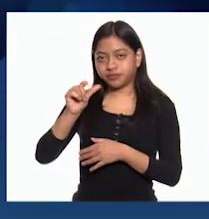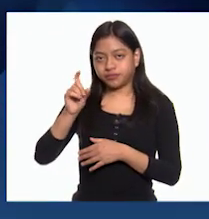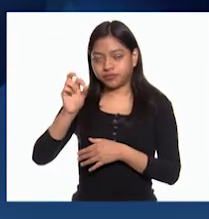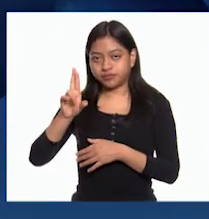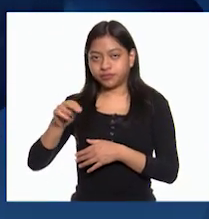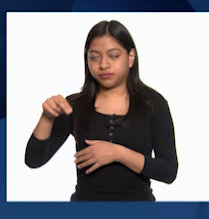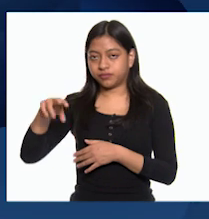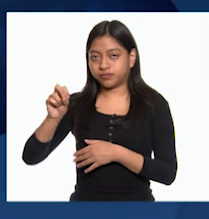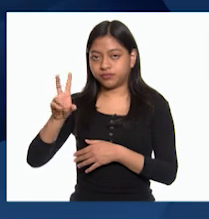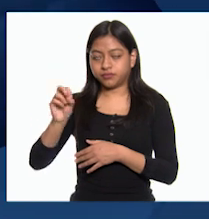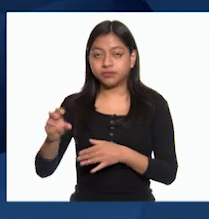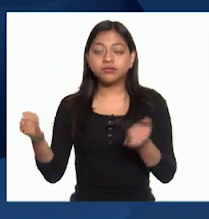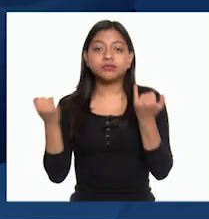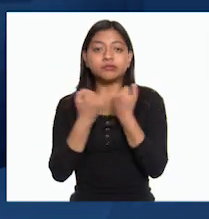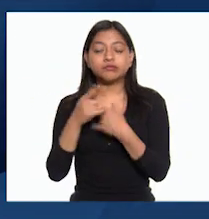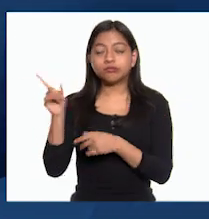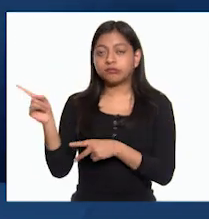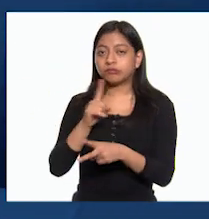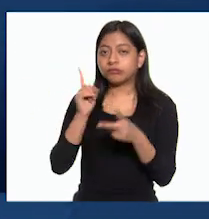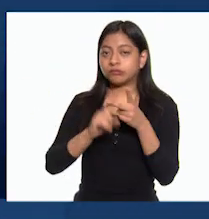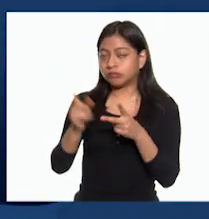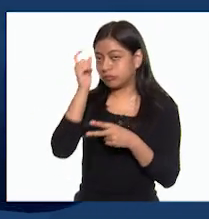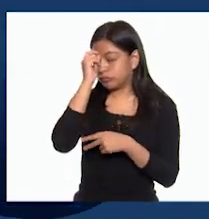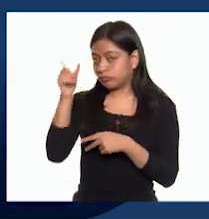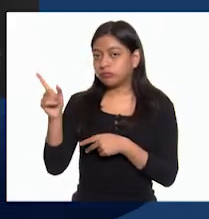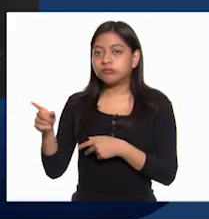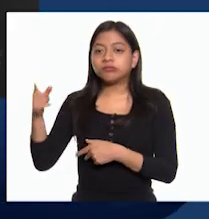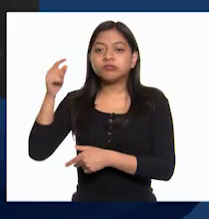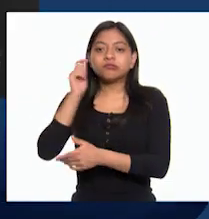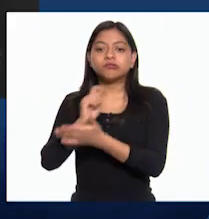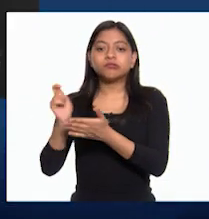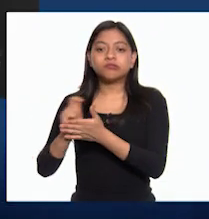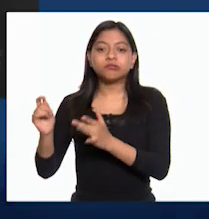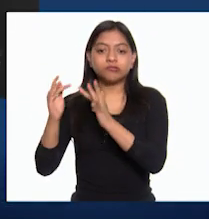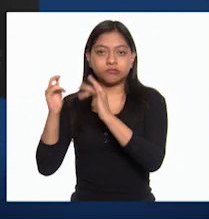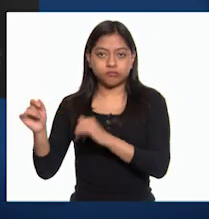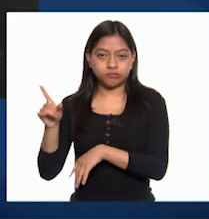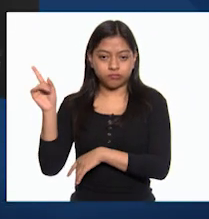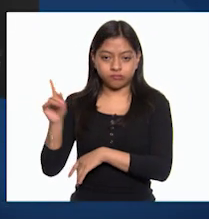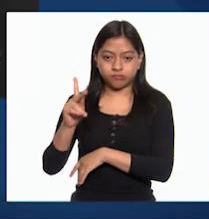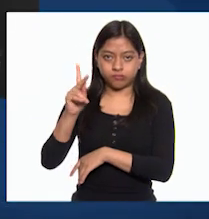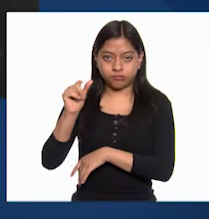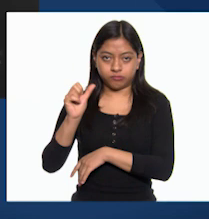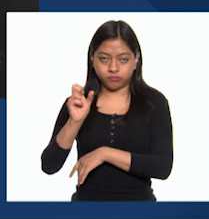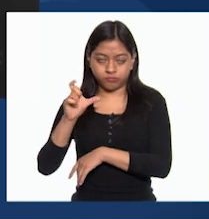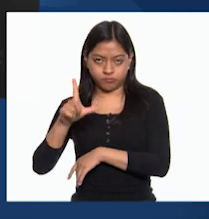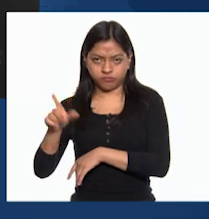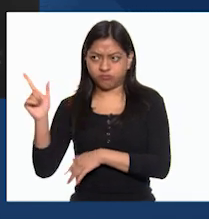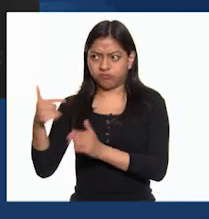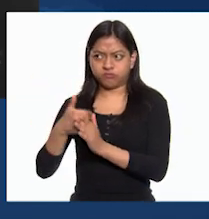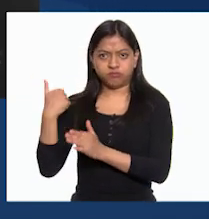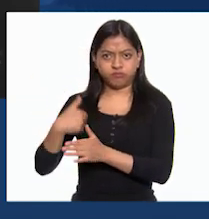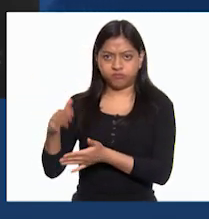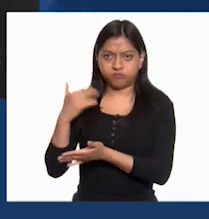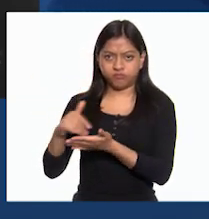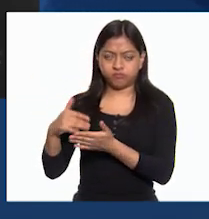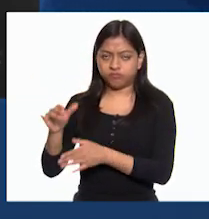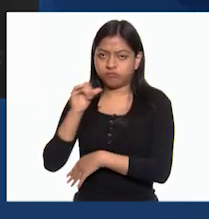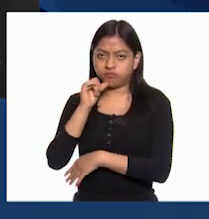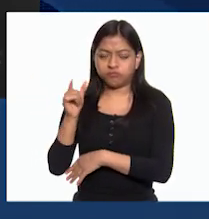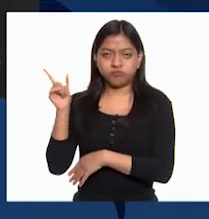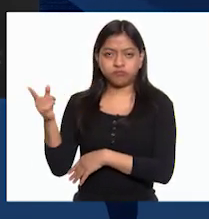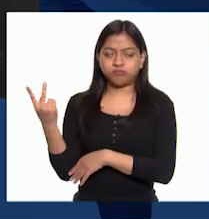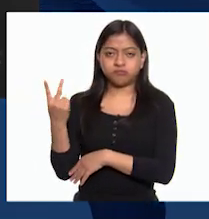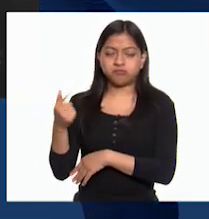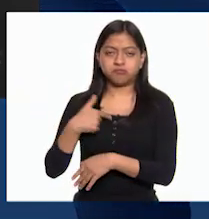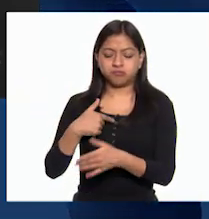notas sobre poesía del escritor francés Paul Valéry. No recuerdo haber leído nada, de Salvador Novo